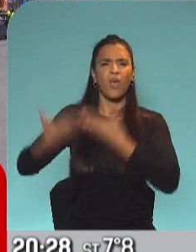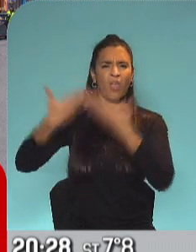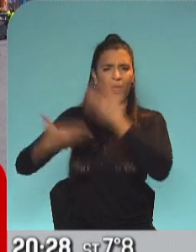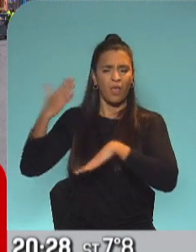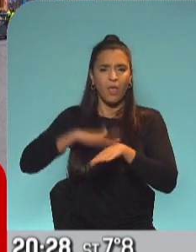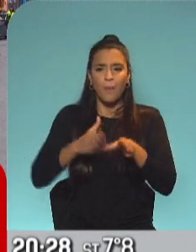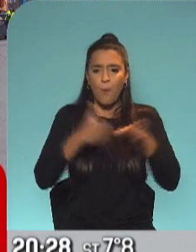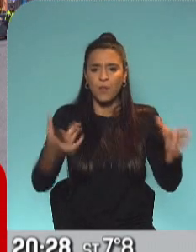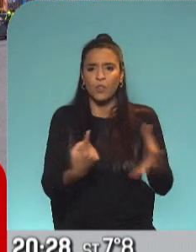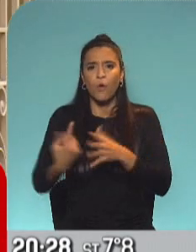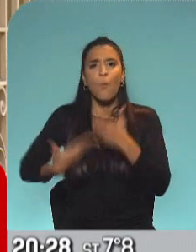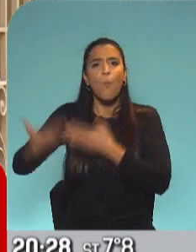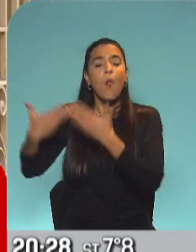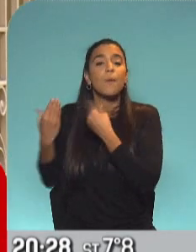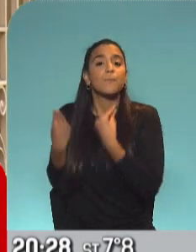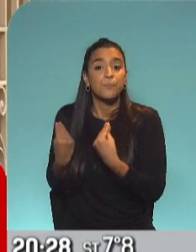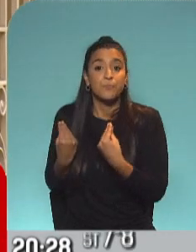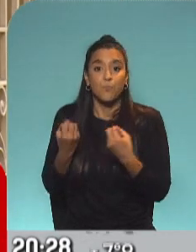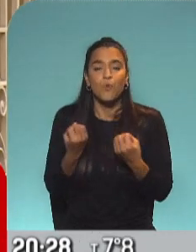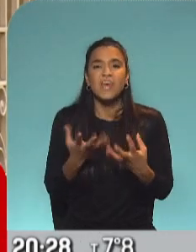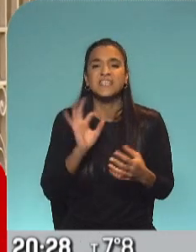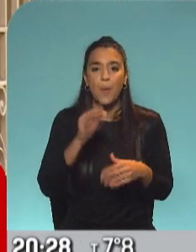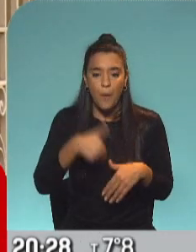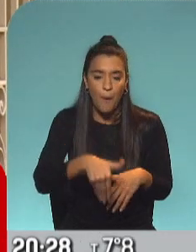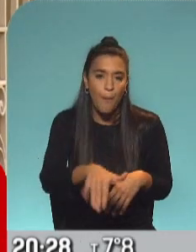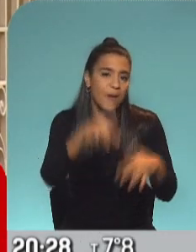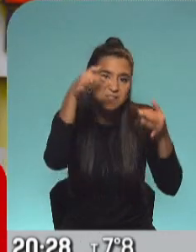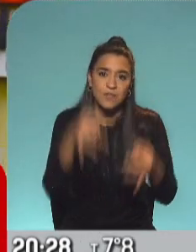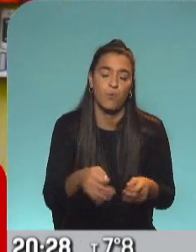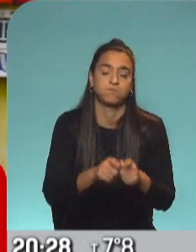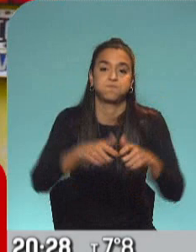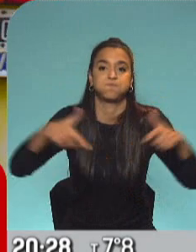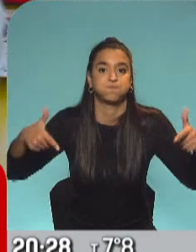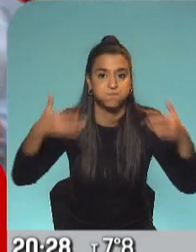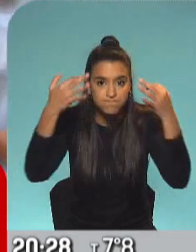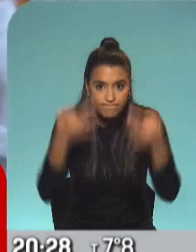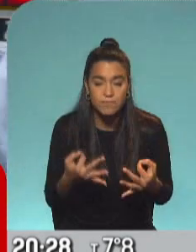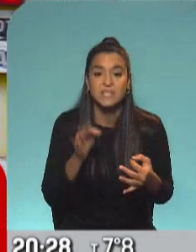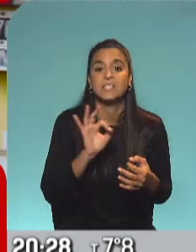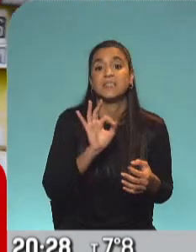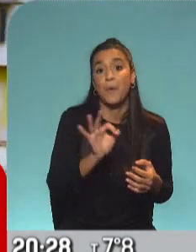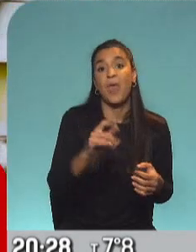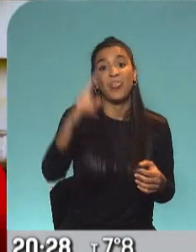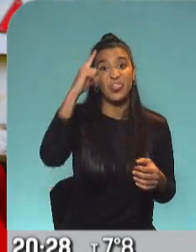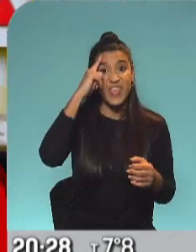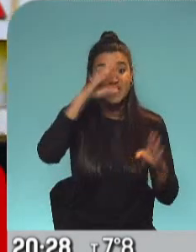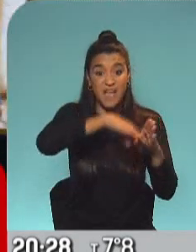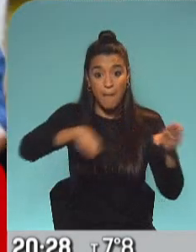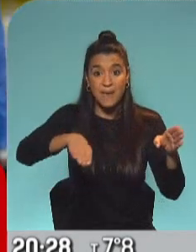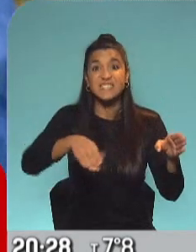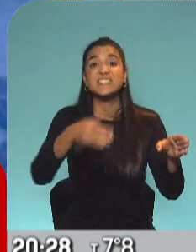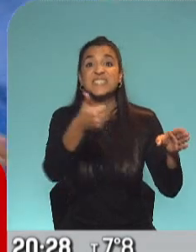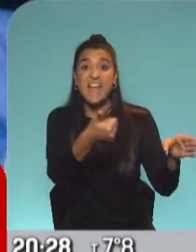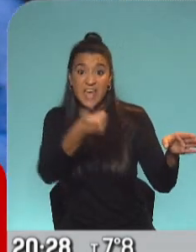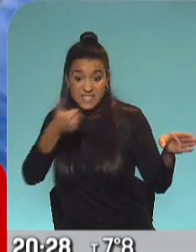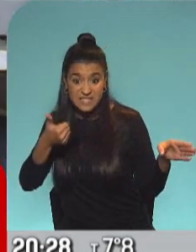cuarentena? Porque sabían lo que llegaba, sabían hacia dónde iba la proyección, a que 6 de cada 10 camas de terapia intensiva